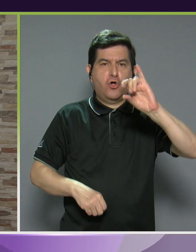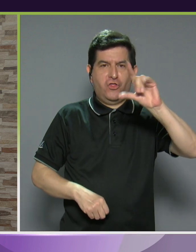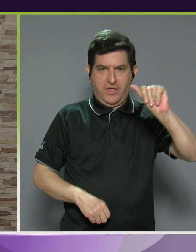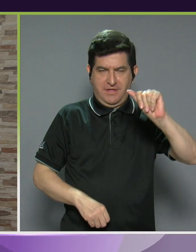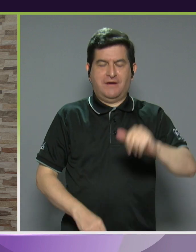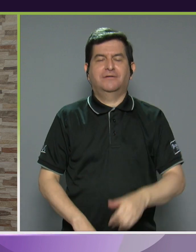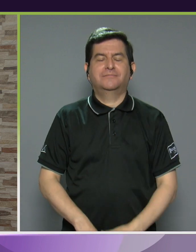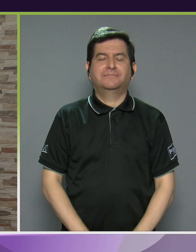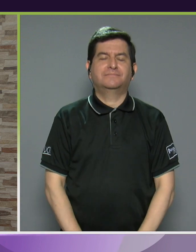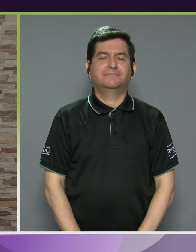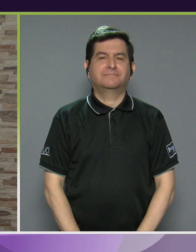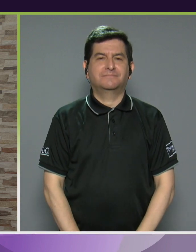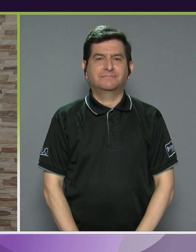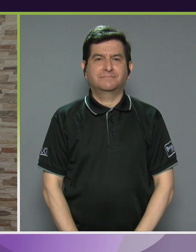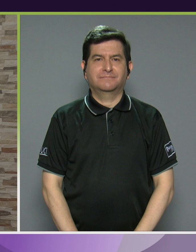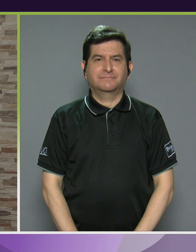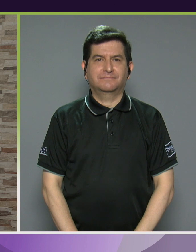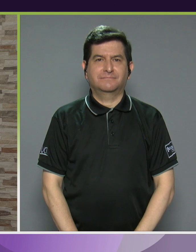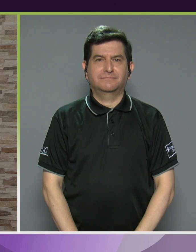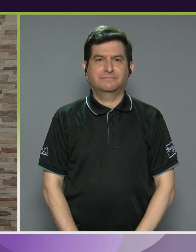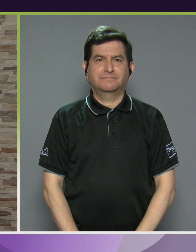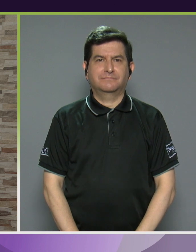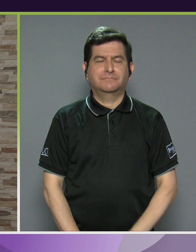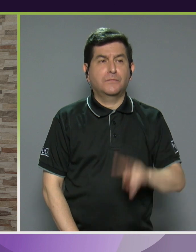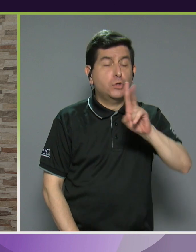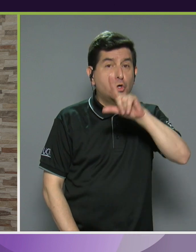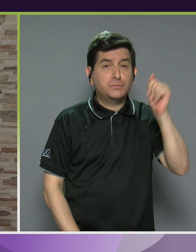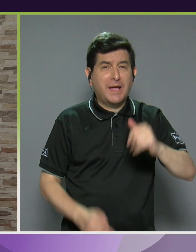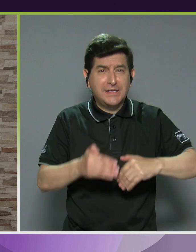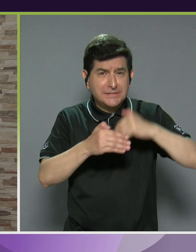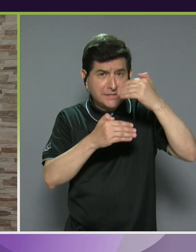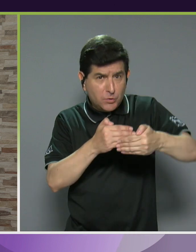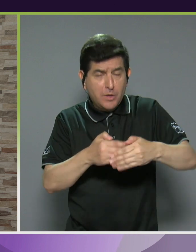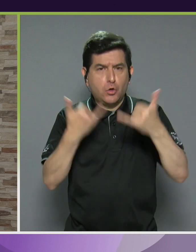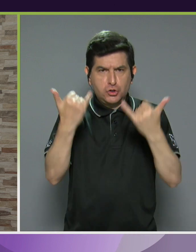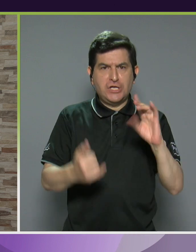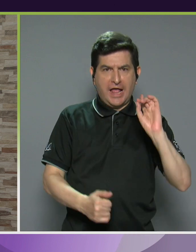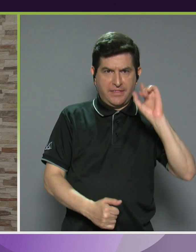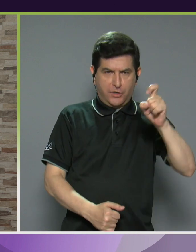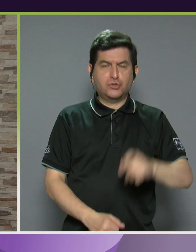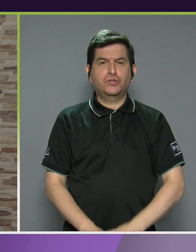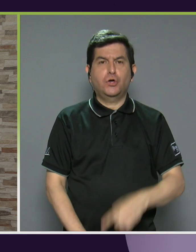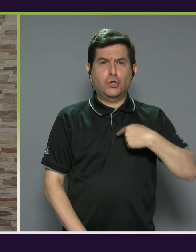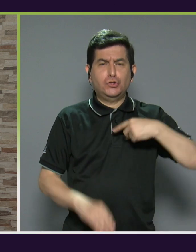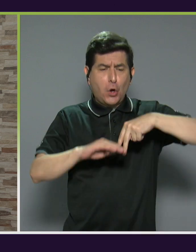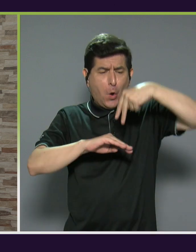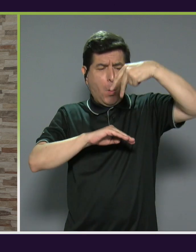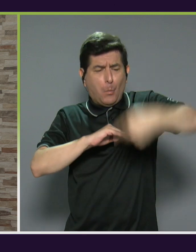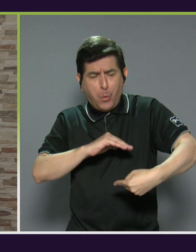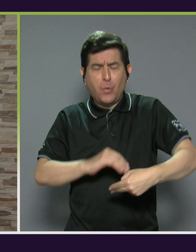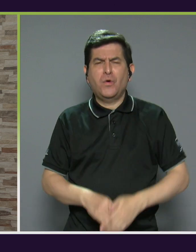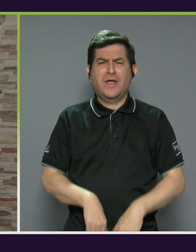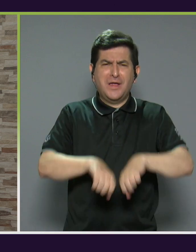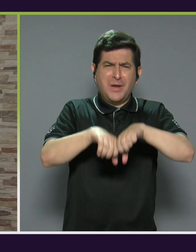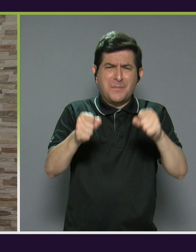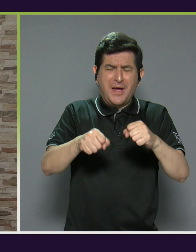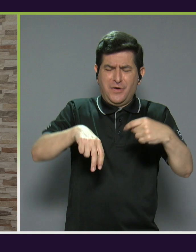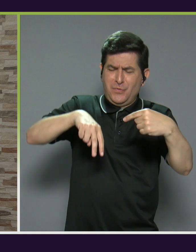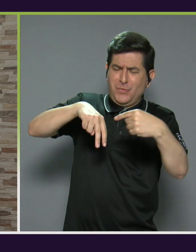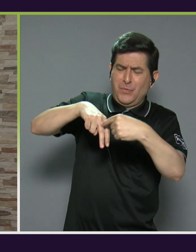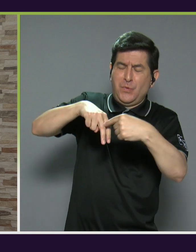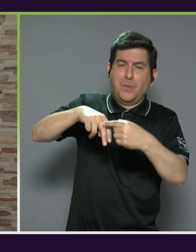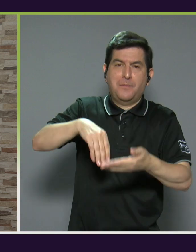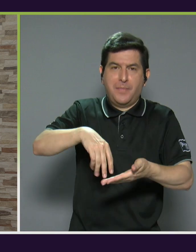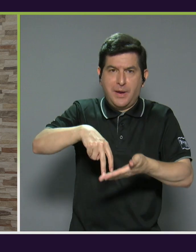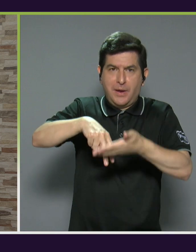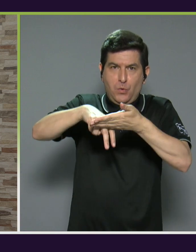rodilla. Y a los 2 meses más o menos de haberme diagnosticado, me caí y me fracturé la pierna en la parte superior,